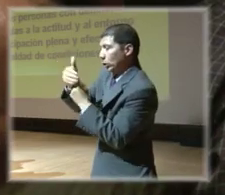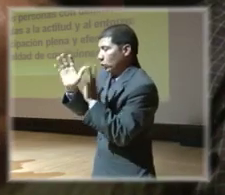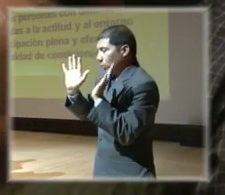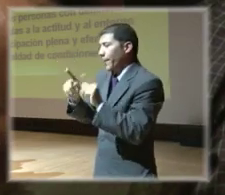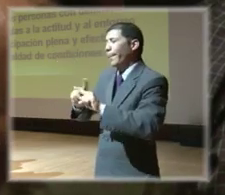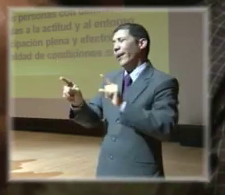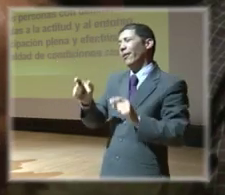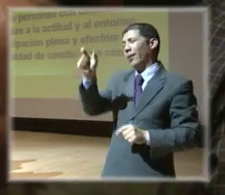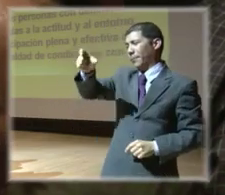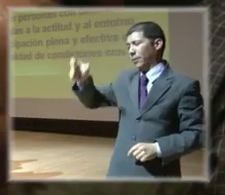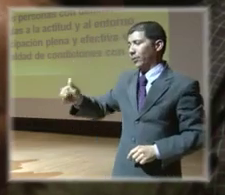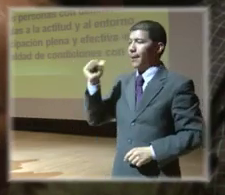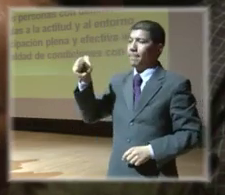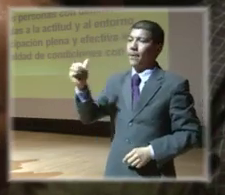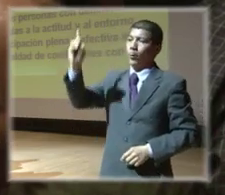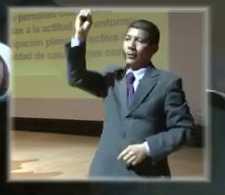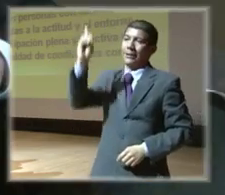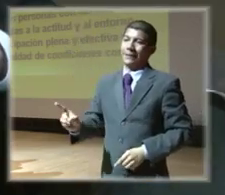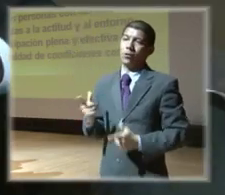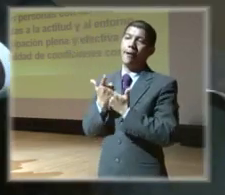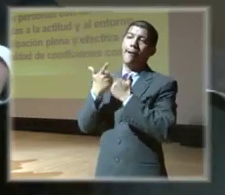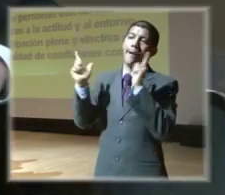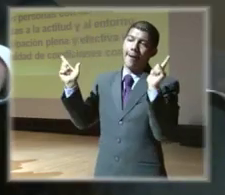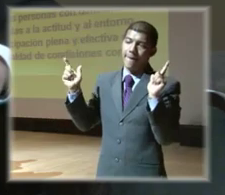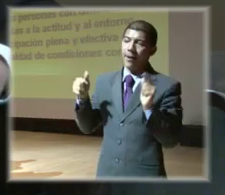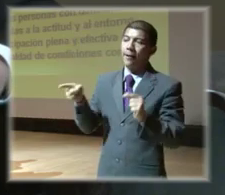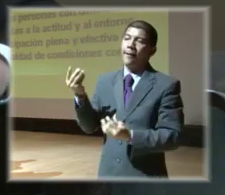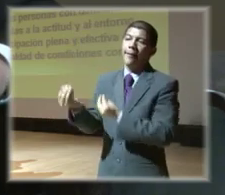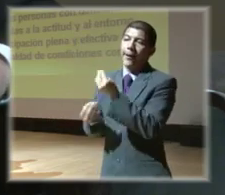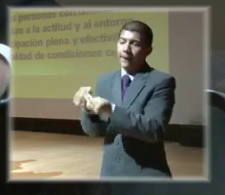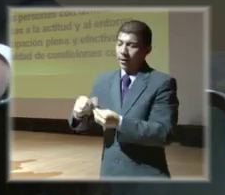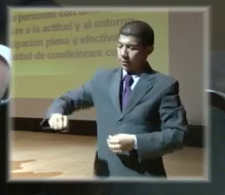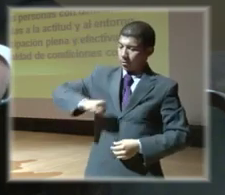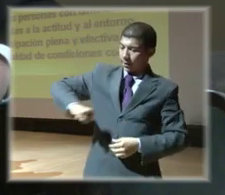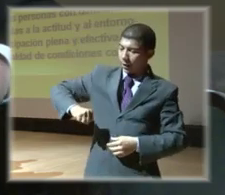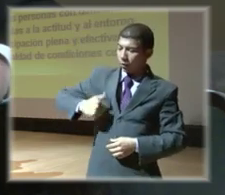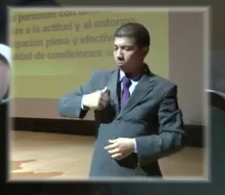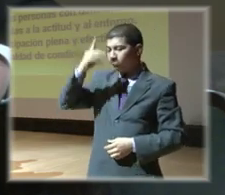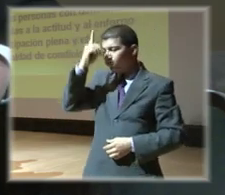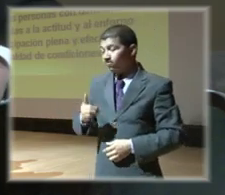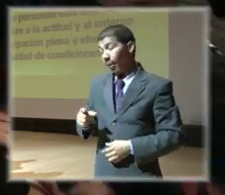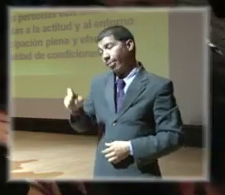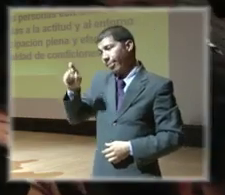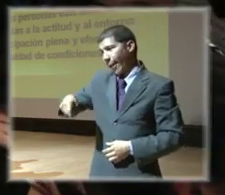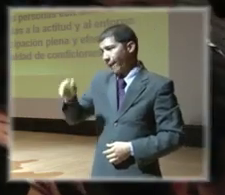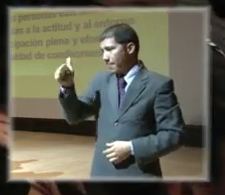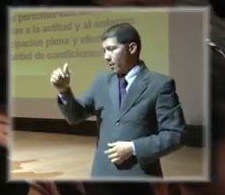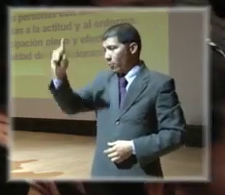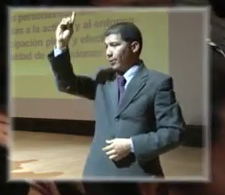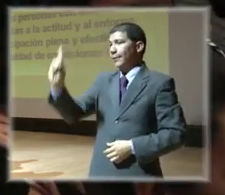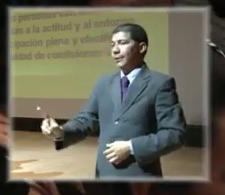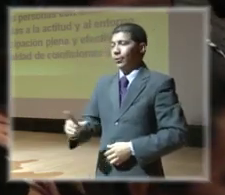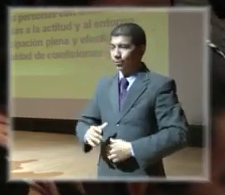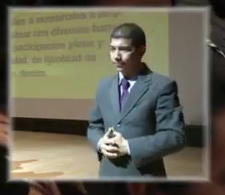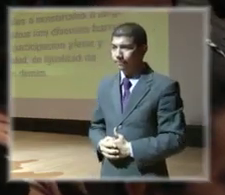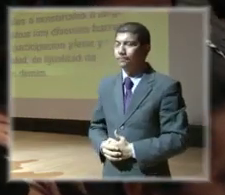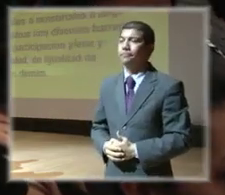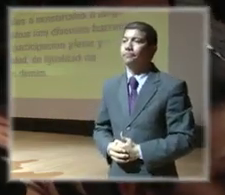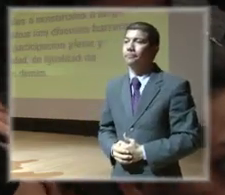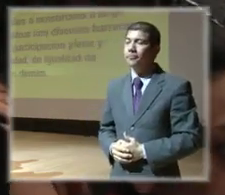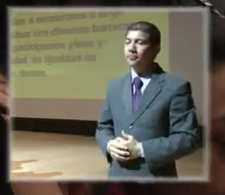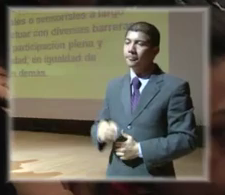personas puedan decidir libremente sobre el ejercicio de sus derechos. Gracias. La siguiente pregunta que